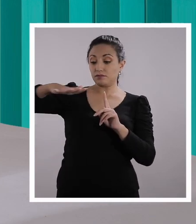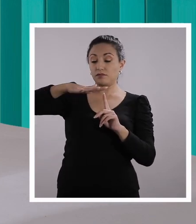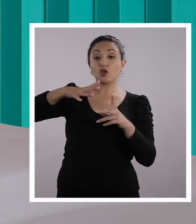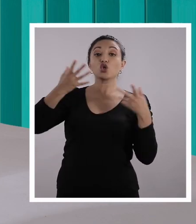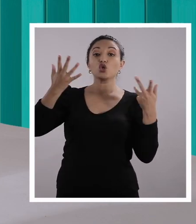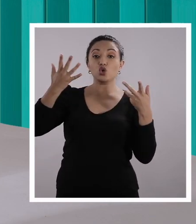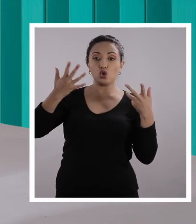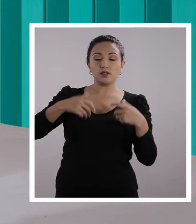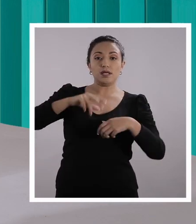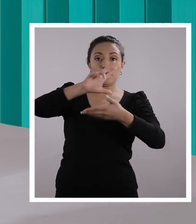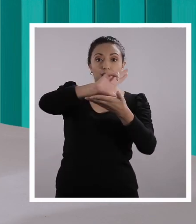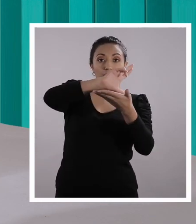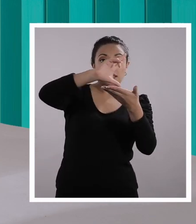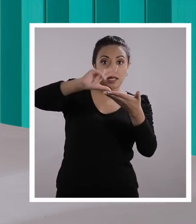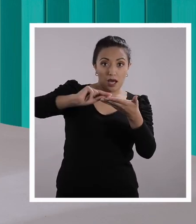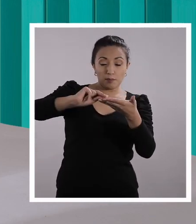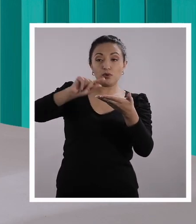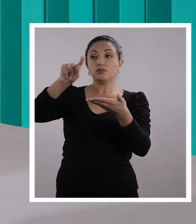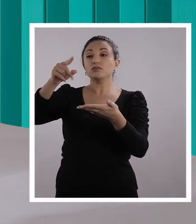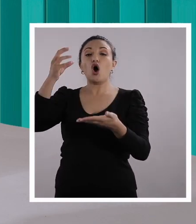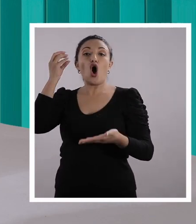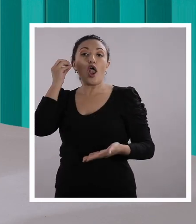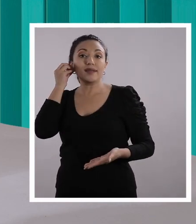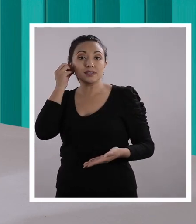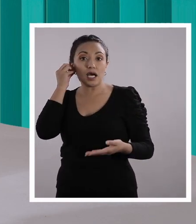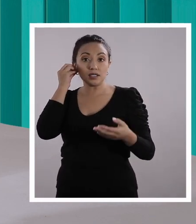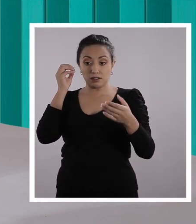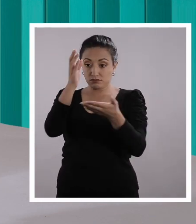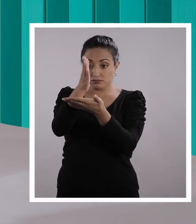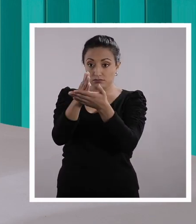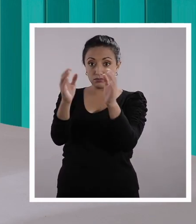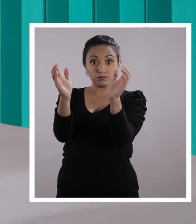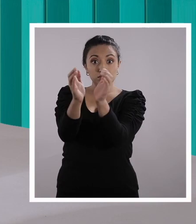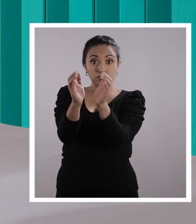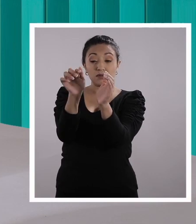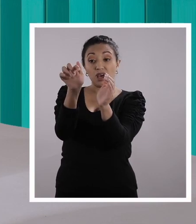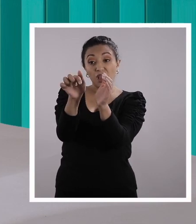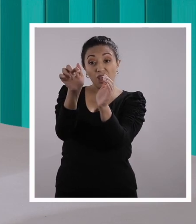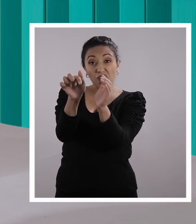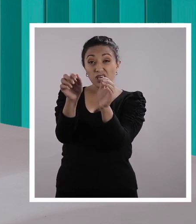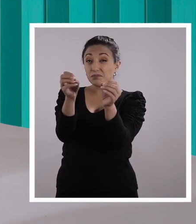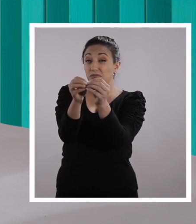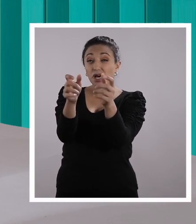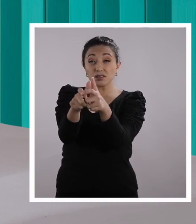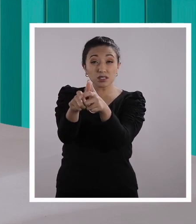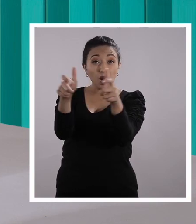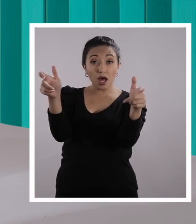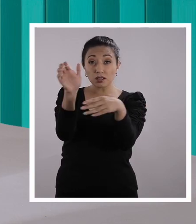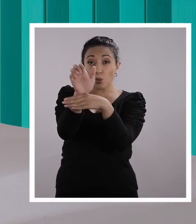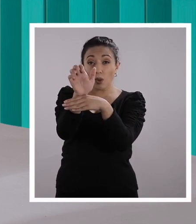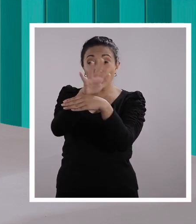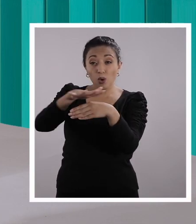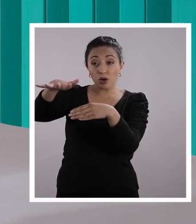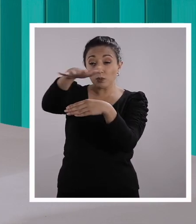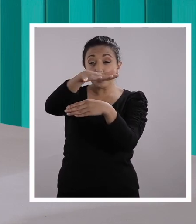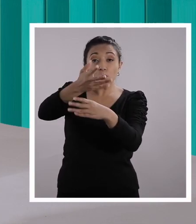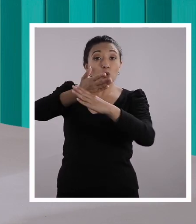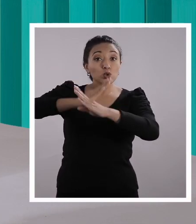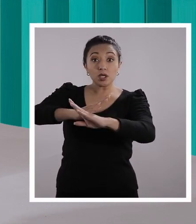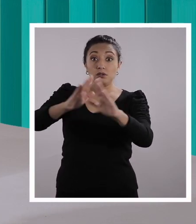situado entre las provincias de napo y orellana es el área protegida más grande del ecuador